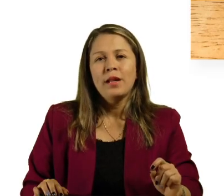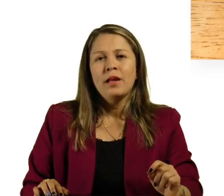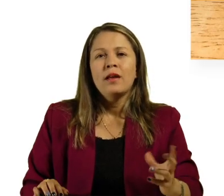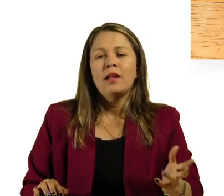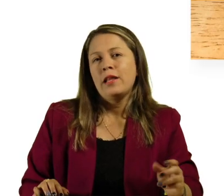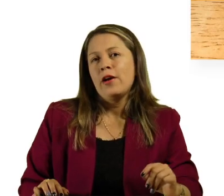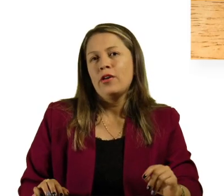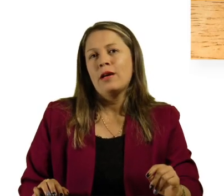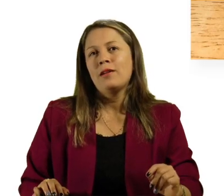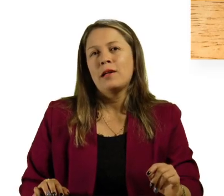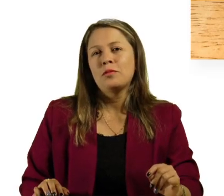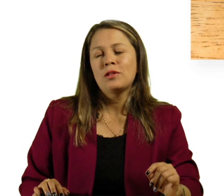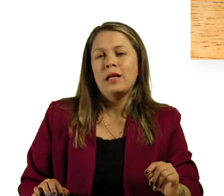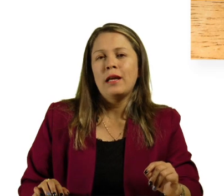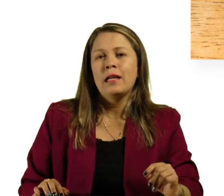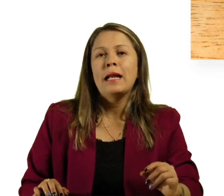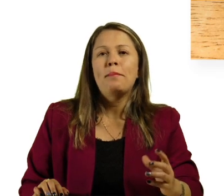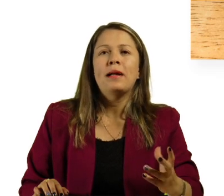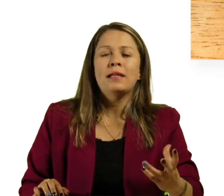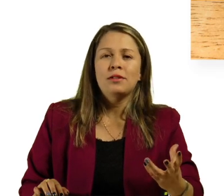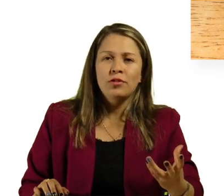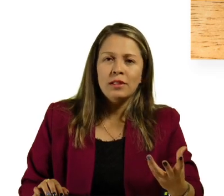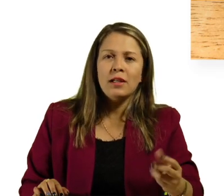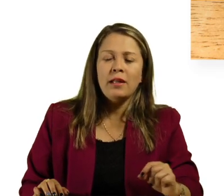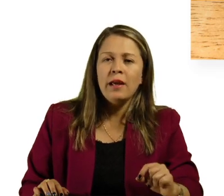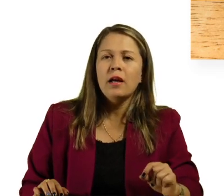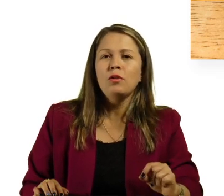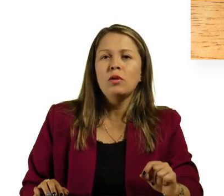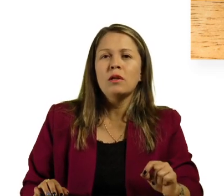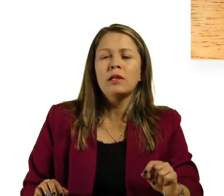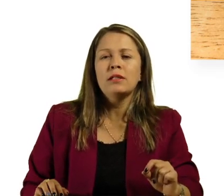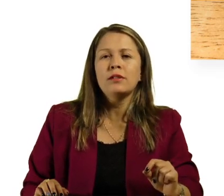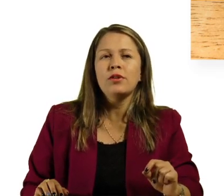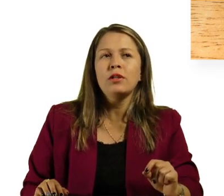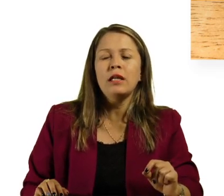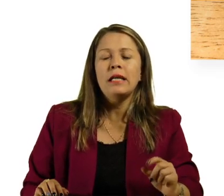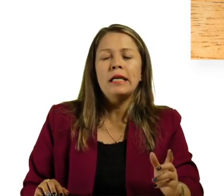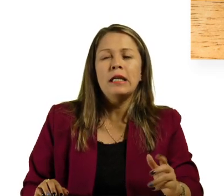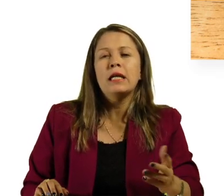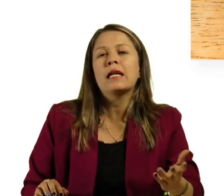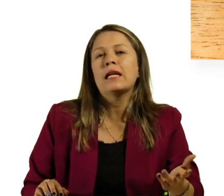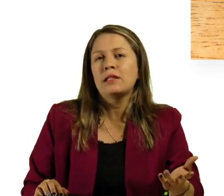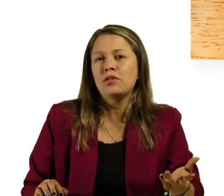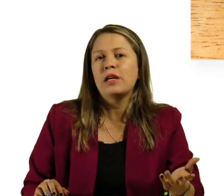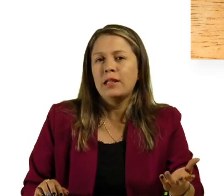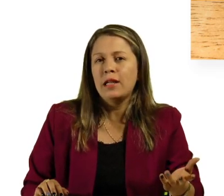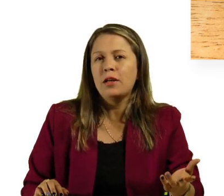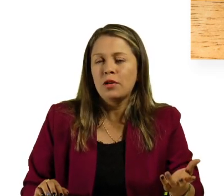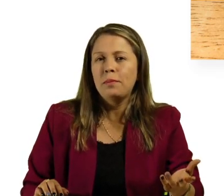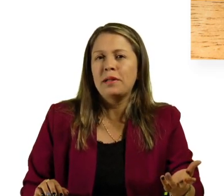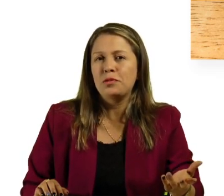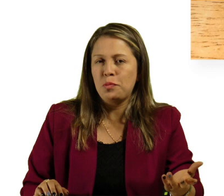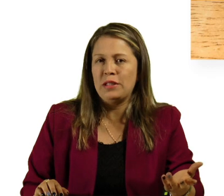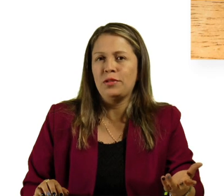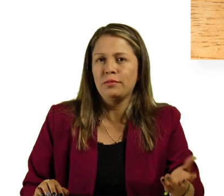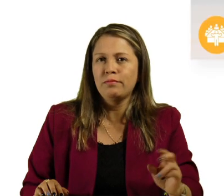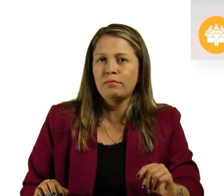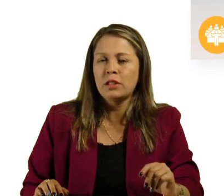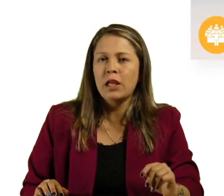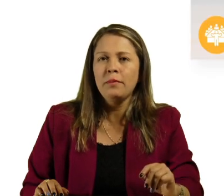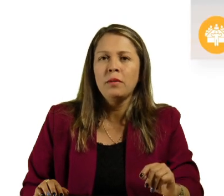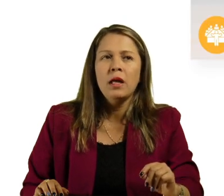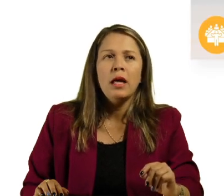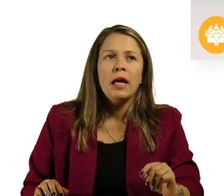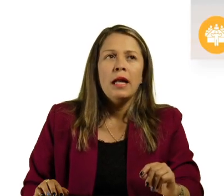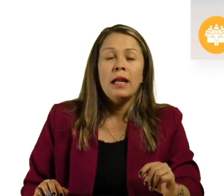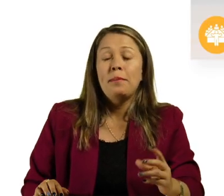Hola, el día de hoy hablaremos de la planeación estratégica en una organización y la relación que tiene con el presupuesto,